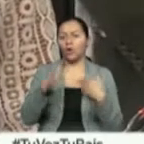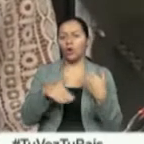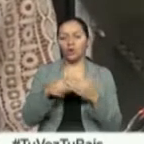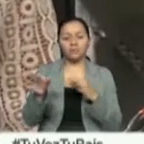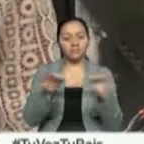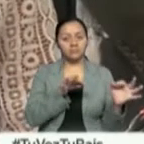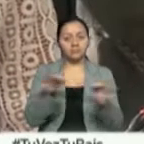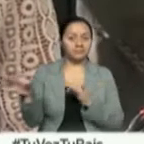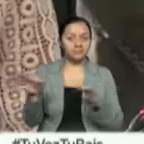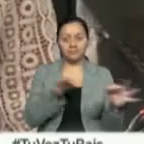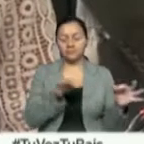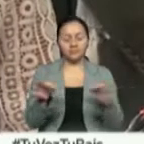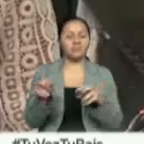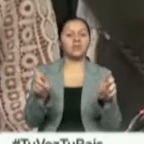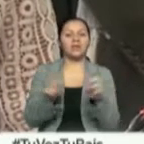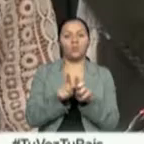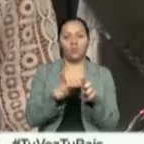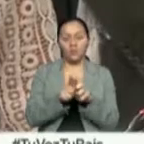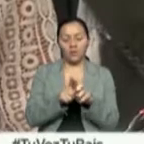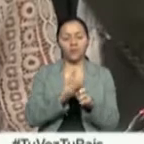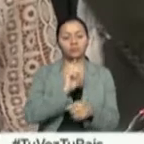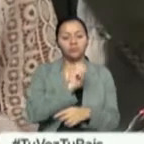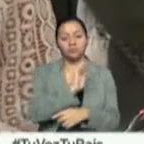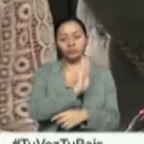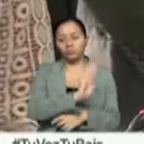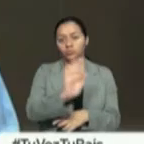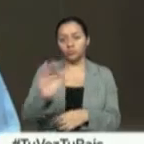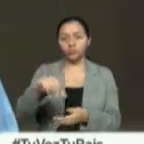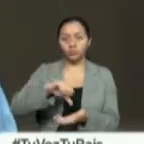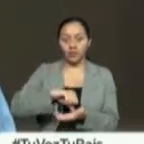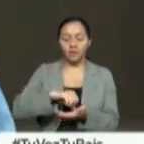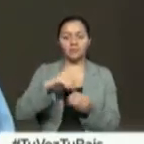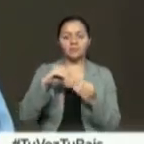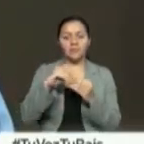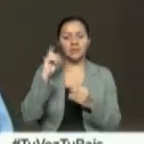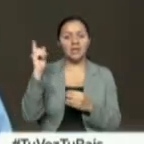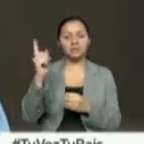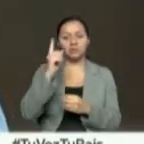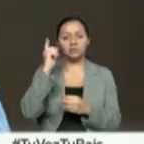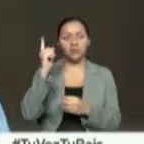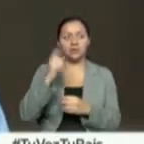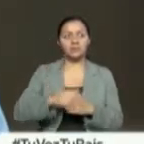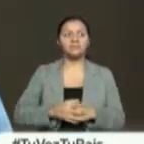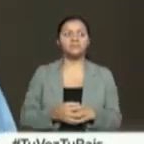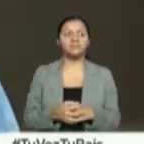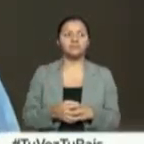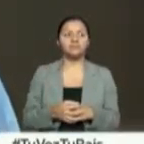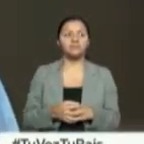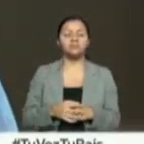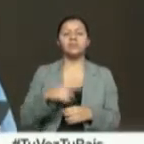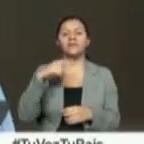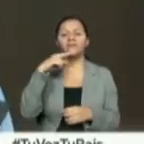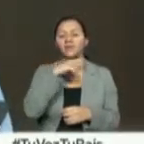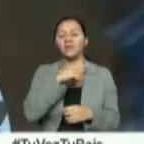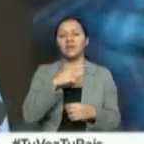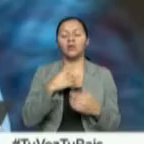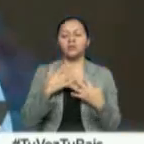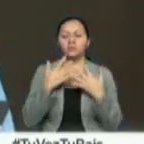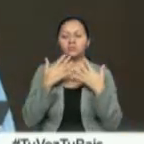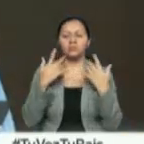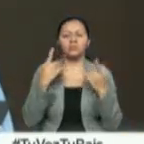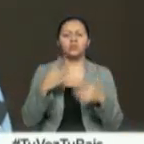se aplican de igual manera para feriados locales y nacionales que también los feriados no sean recuperados